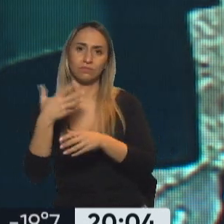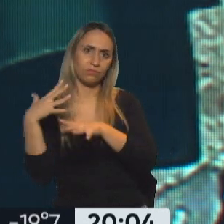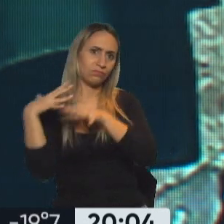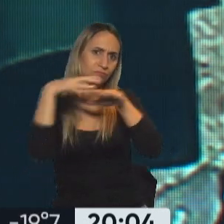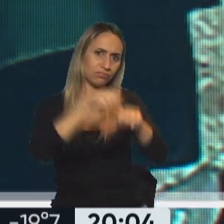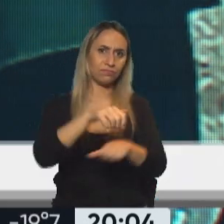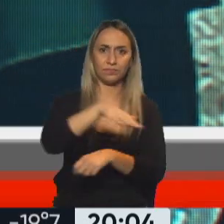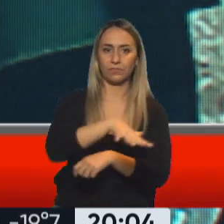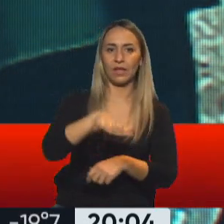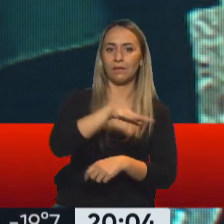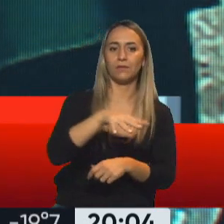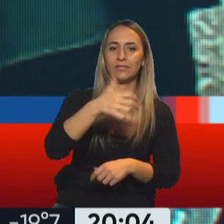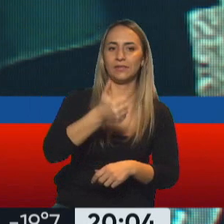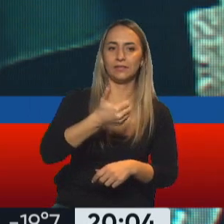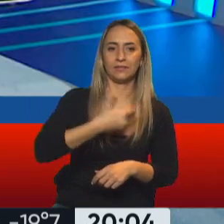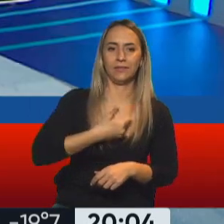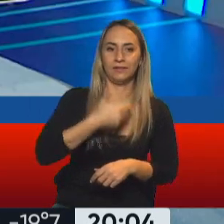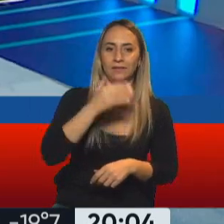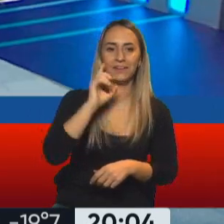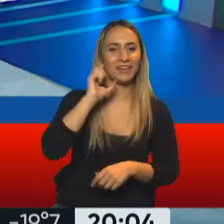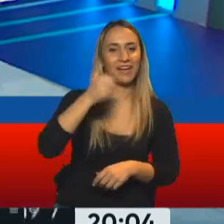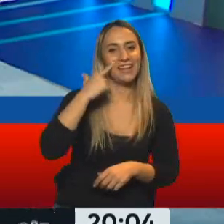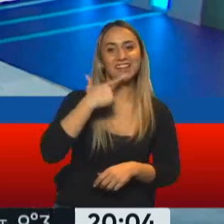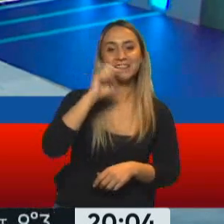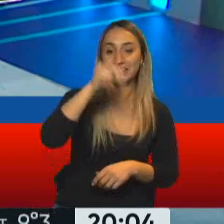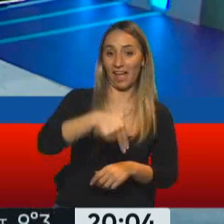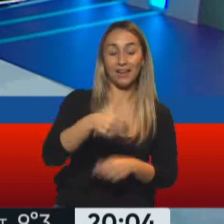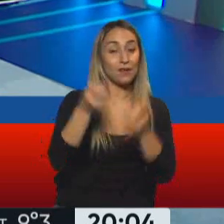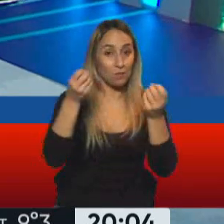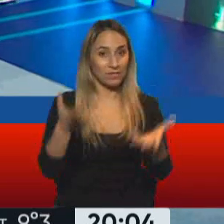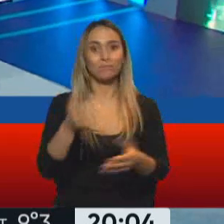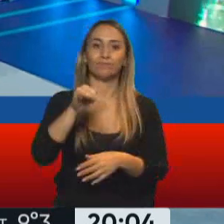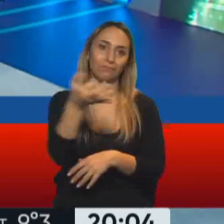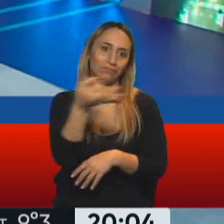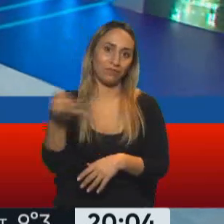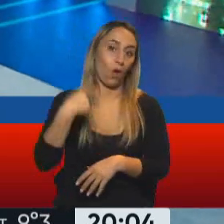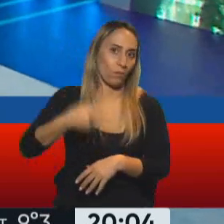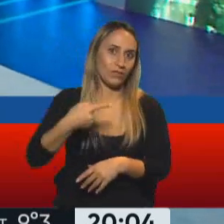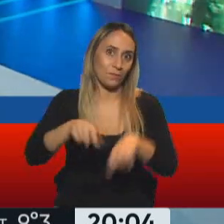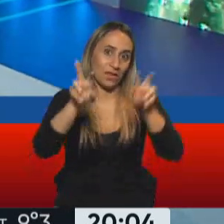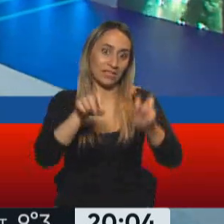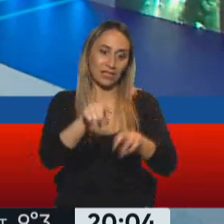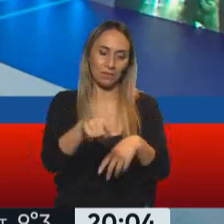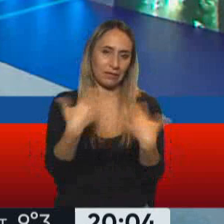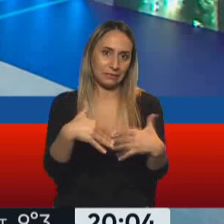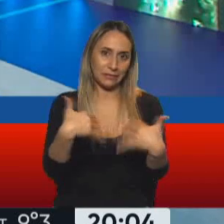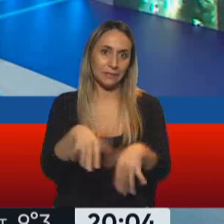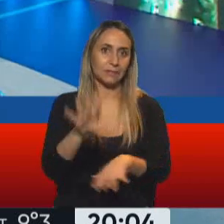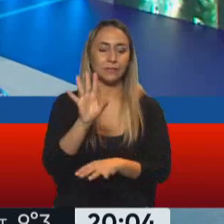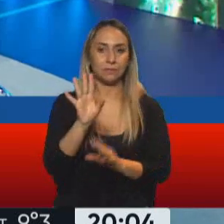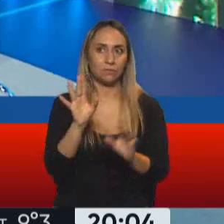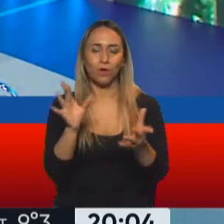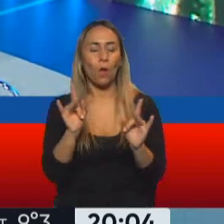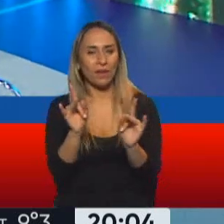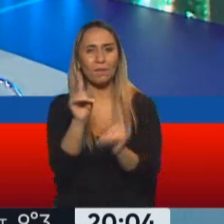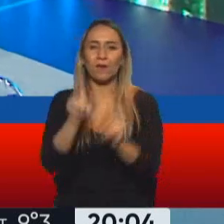traernos más información y analizar el tema, Ayelen Oliva. ¿Cómo estás, Ayelen? ¿Cómo estás, Felicita? Sí, como decimos siempre con estos temas, quedan un poco lejanos para aquellos